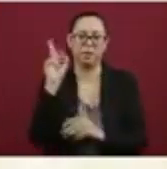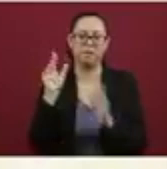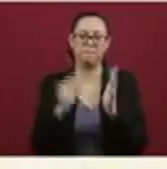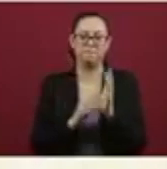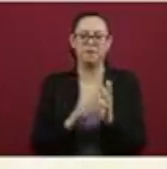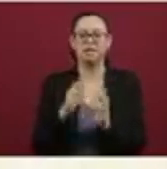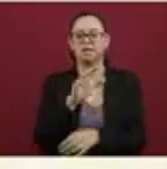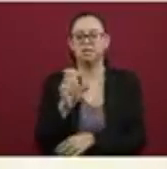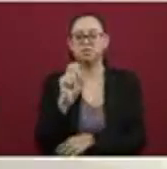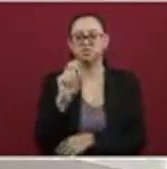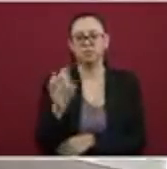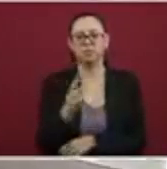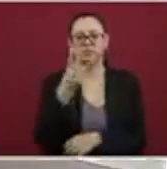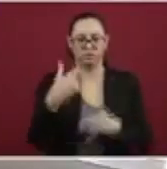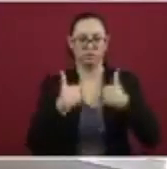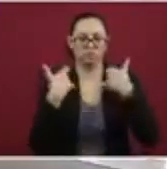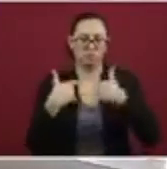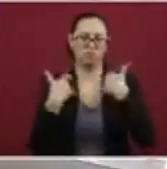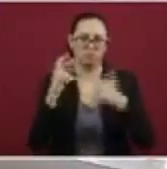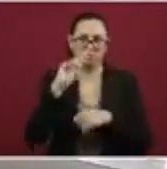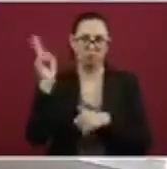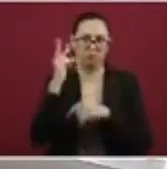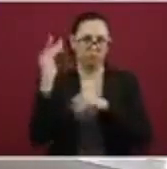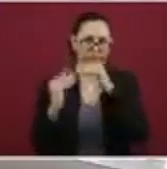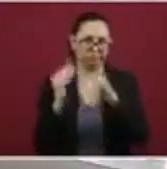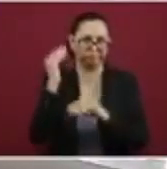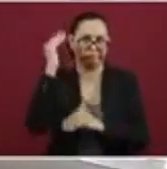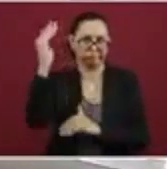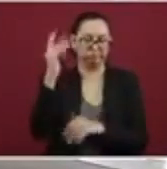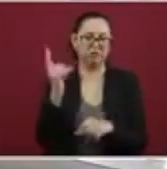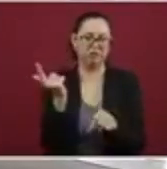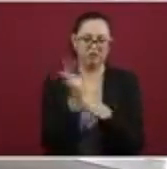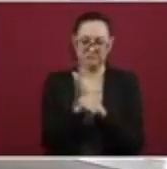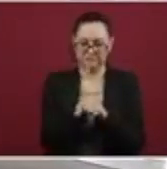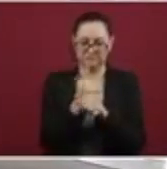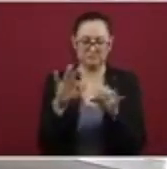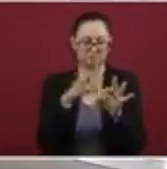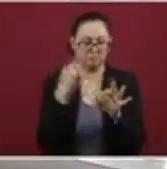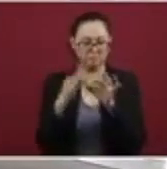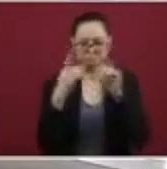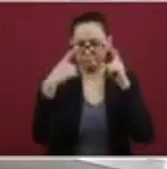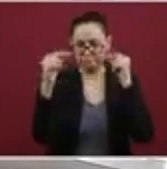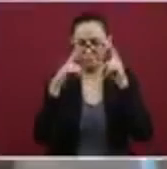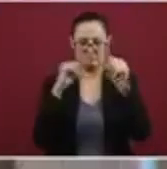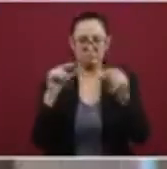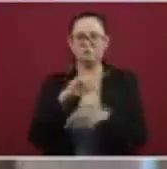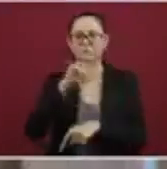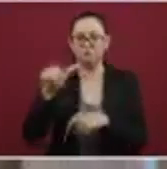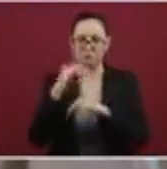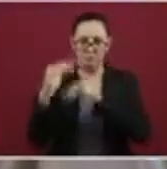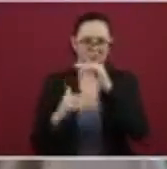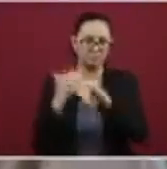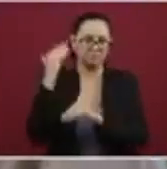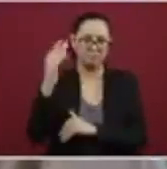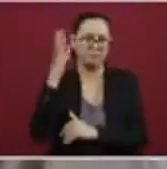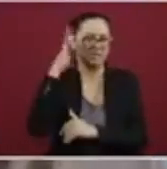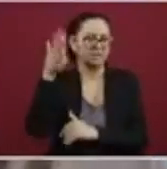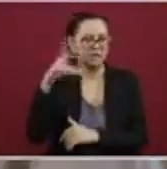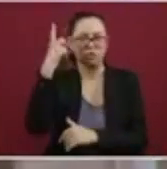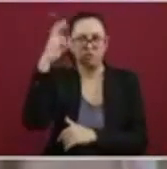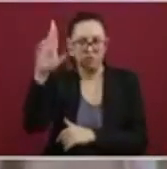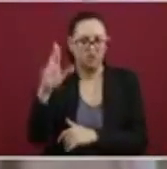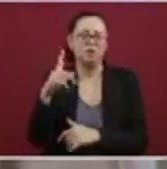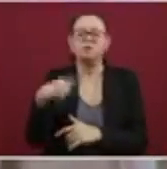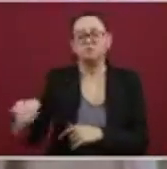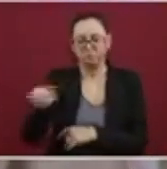1.533 jóvenes que concluyeron la universidad, estudiaron en el posgrado y han acudido a el programa